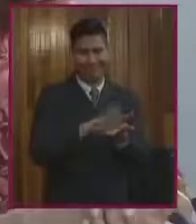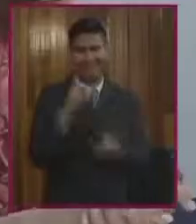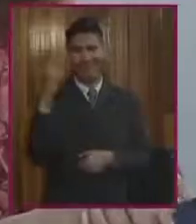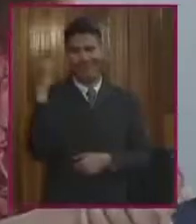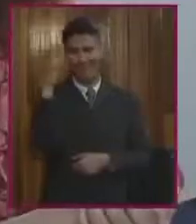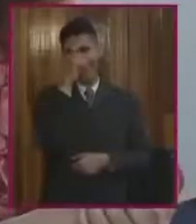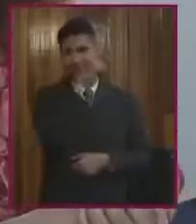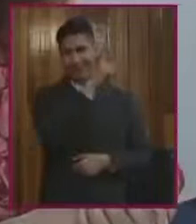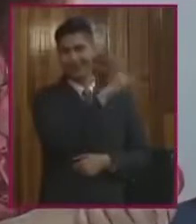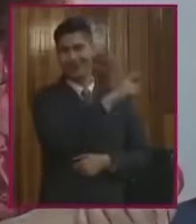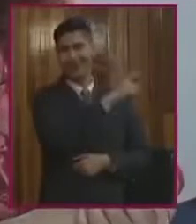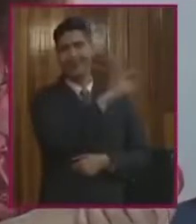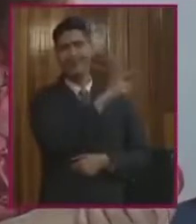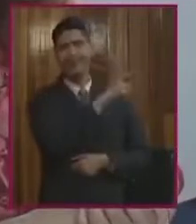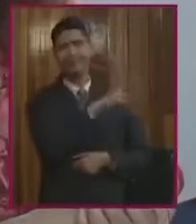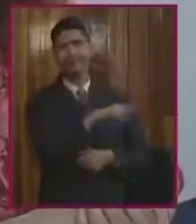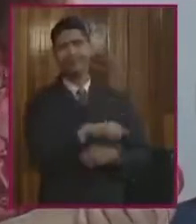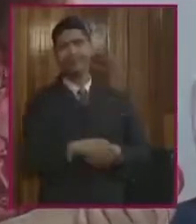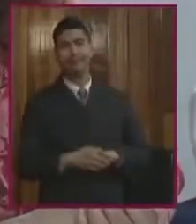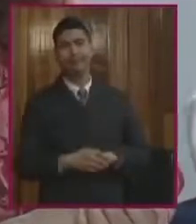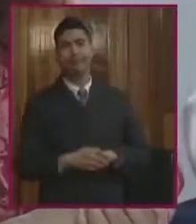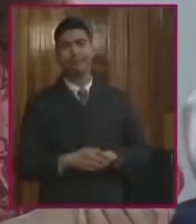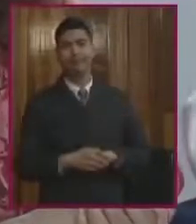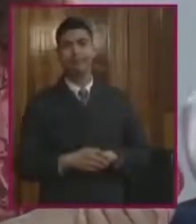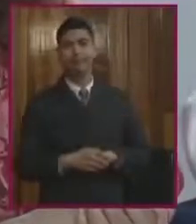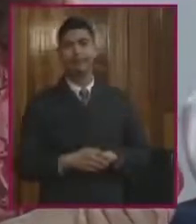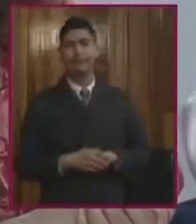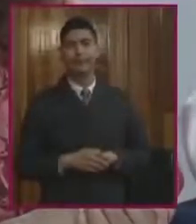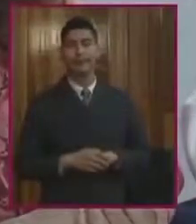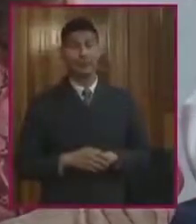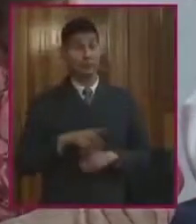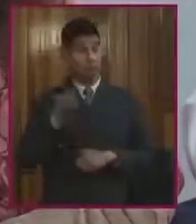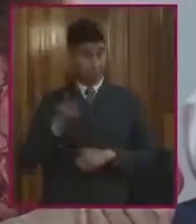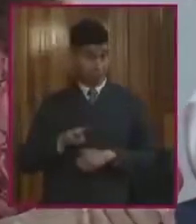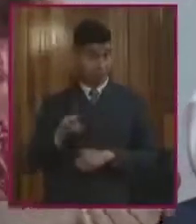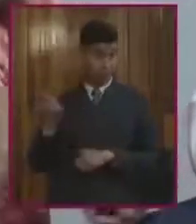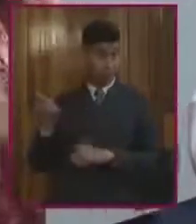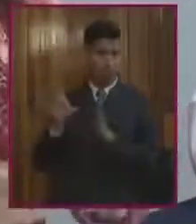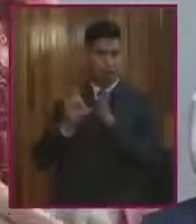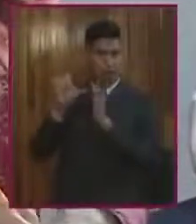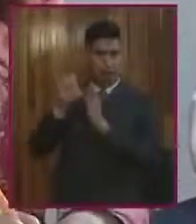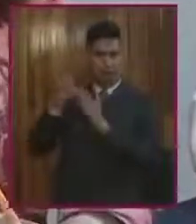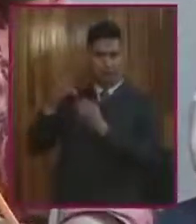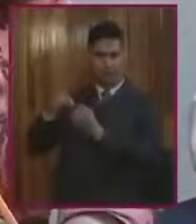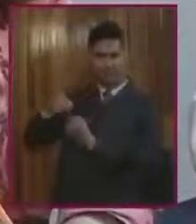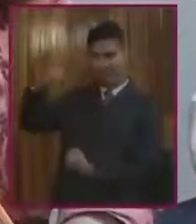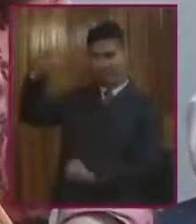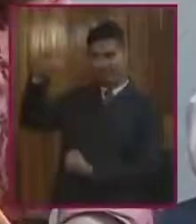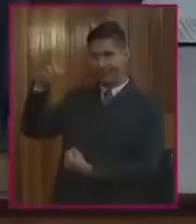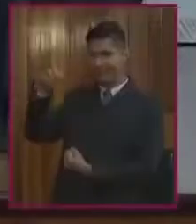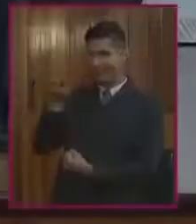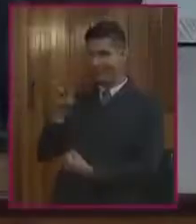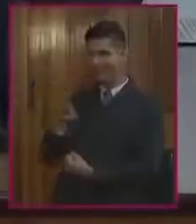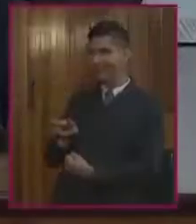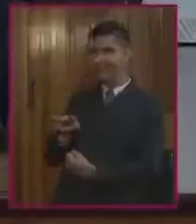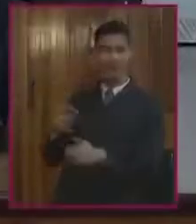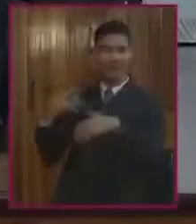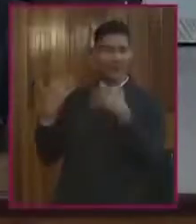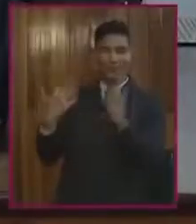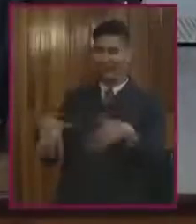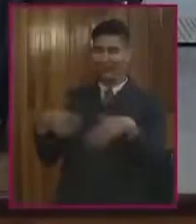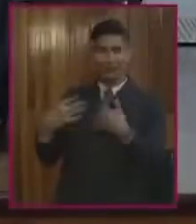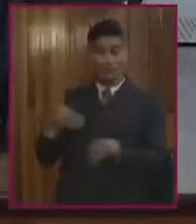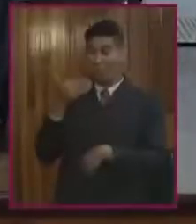política pública, de política de Estado, que a mí me parece extraordinario porque ha recogido lo que durante muchos años